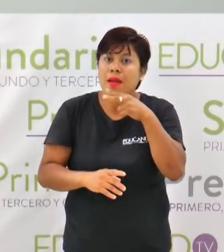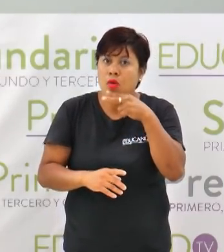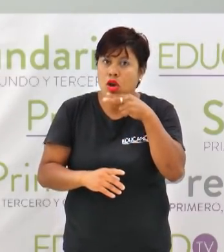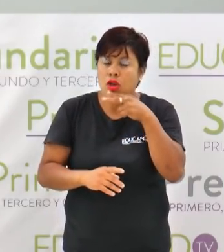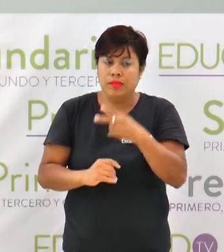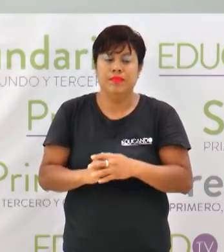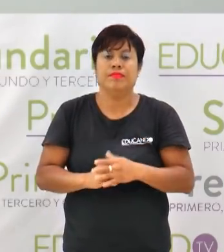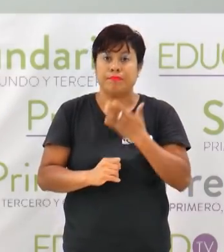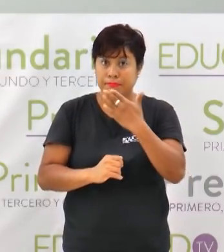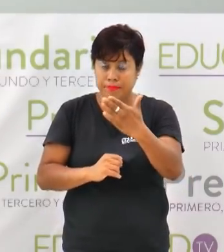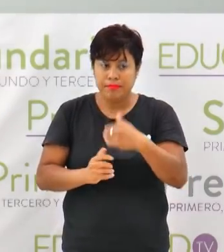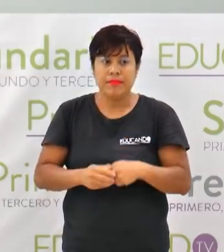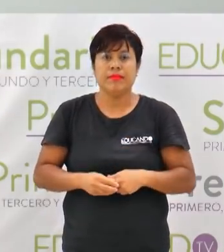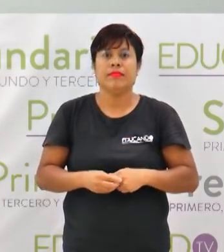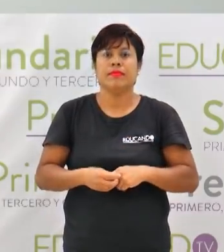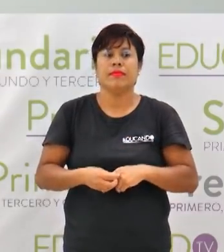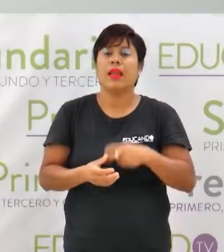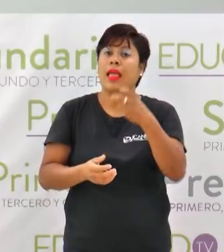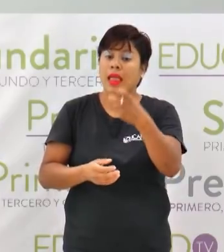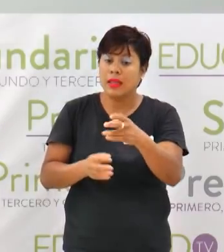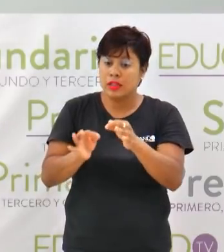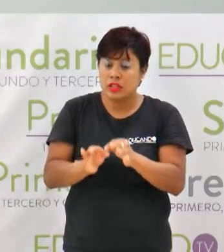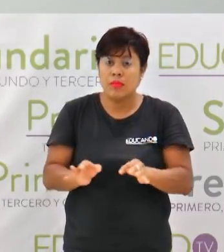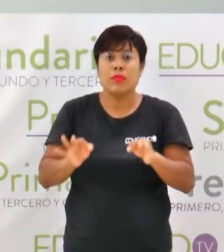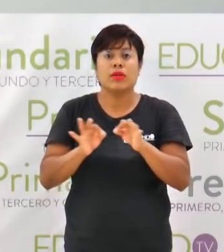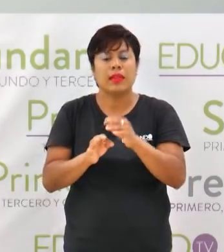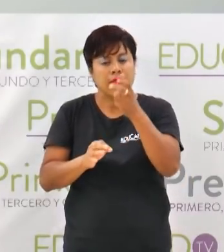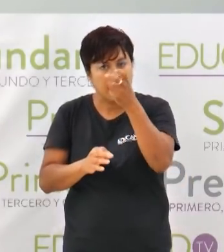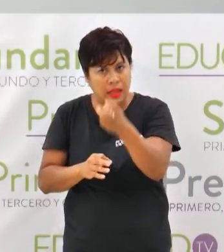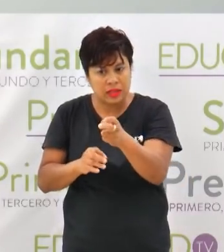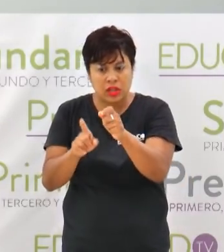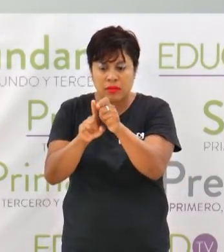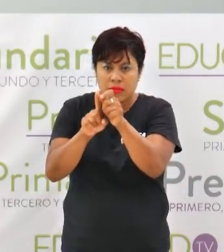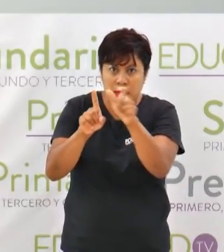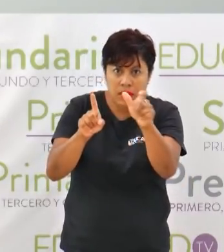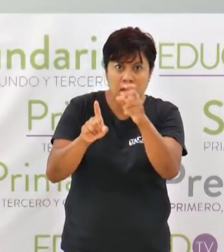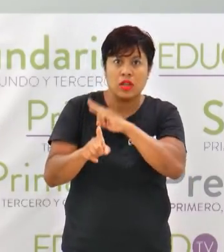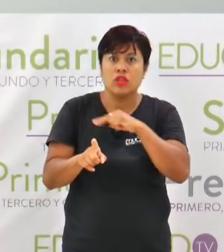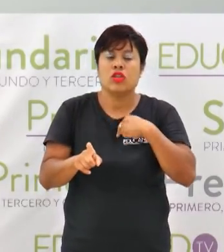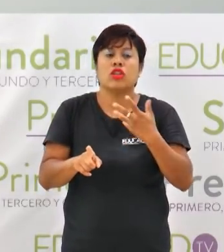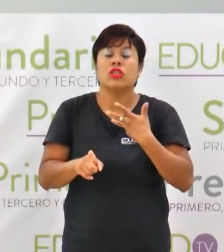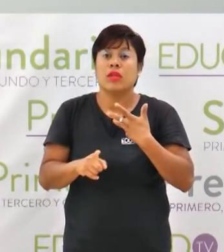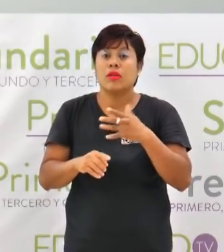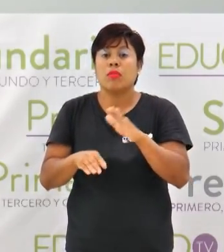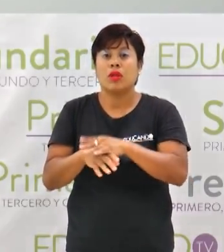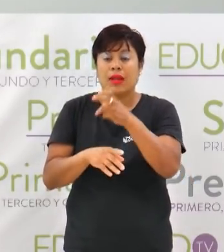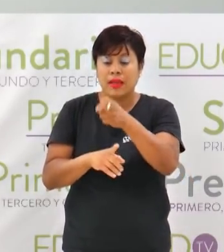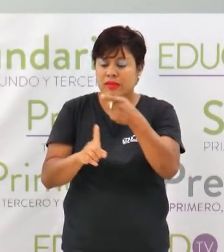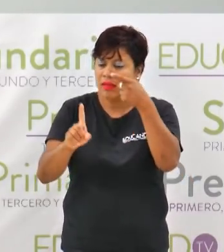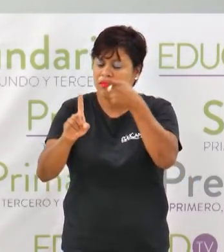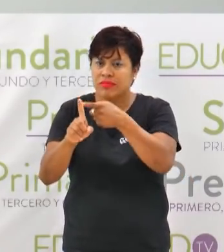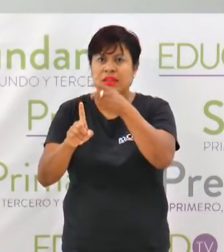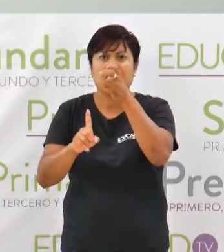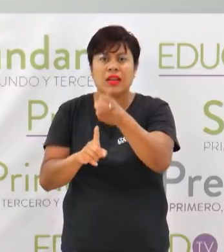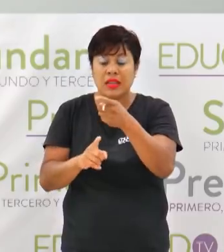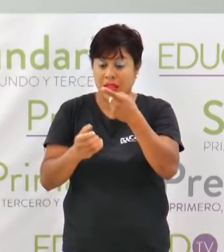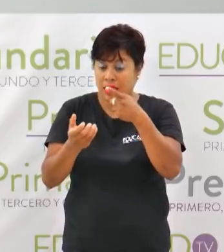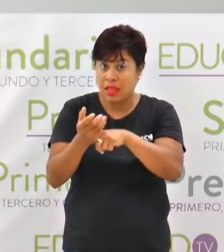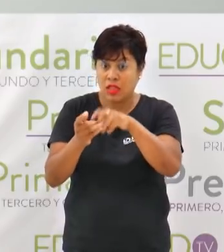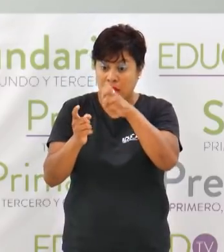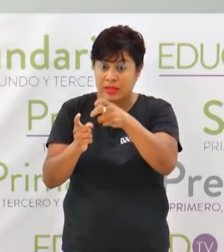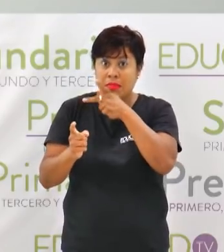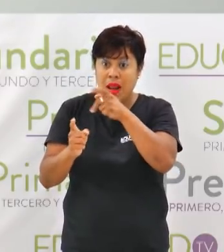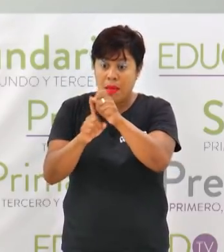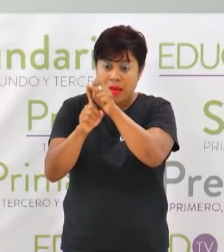verbo. Bien, es importante esta partecita que tenemos acá porque vamos a hacer referencia a que dentro